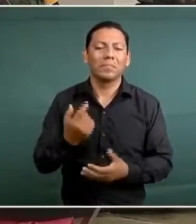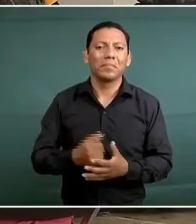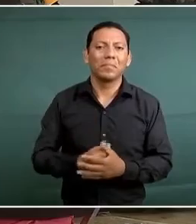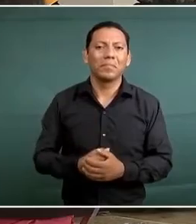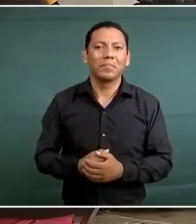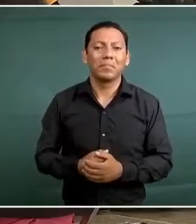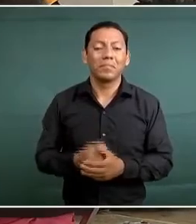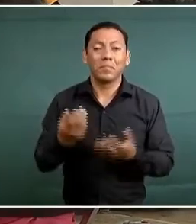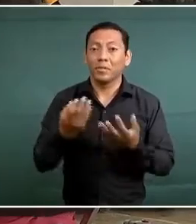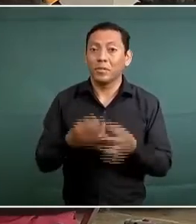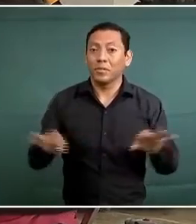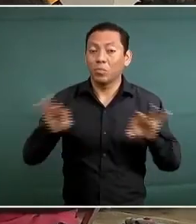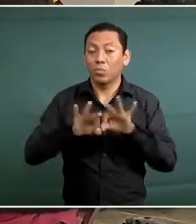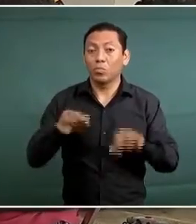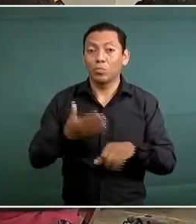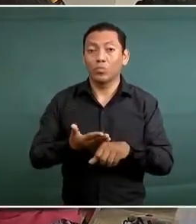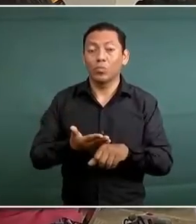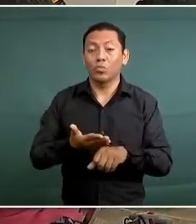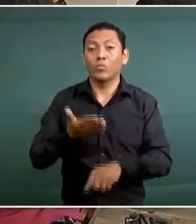es muy importante